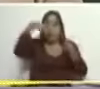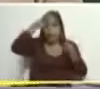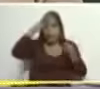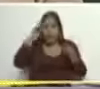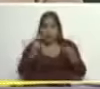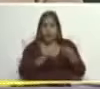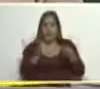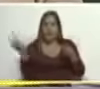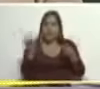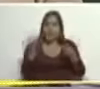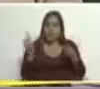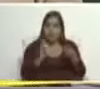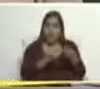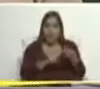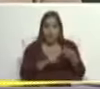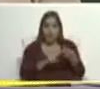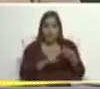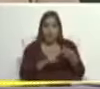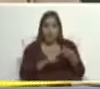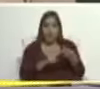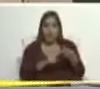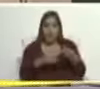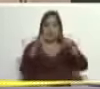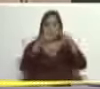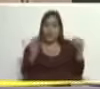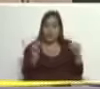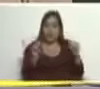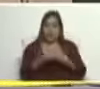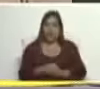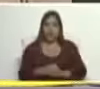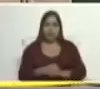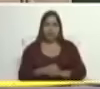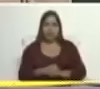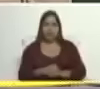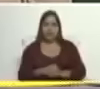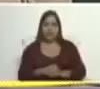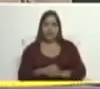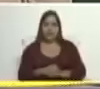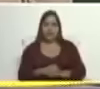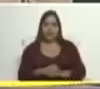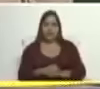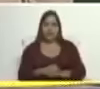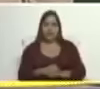Cuba, Venezuela y Nicaragua,